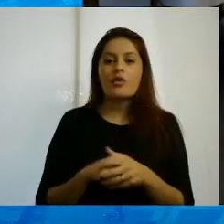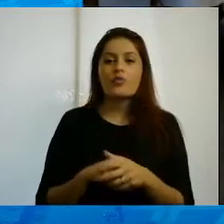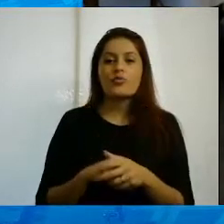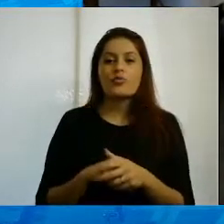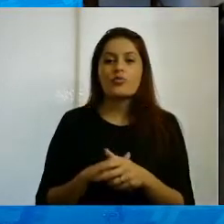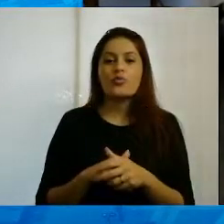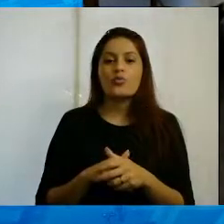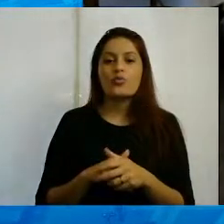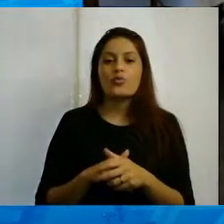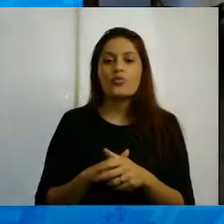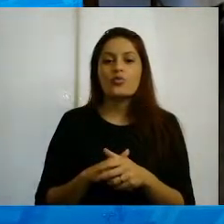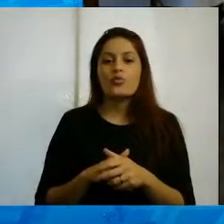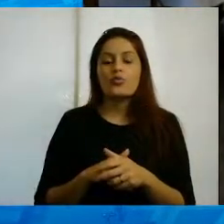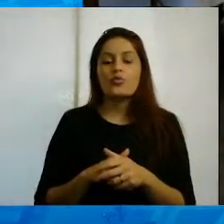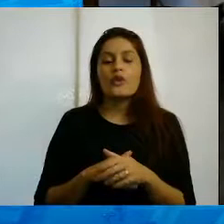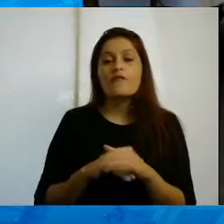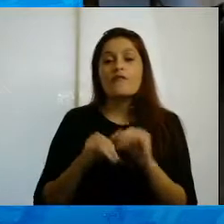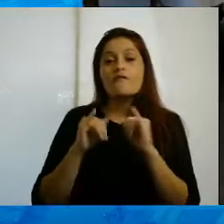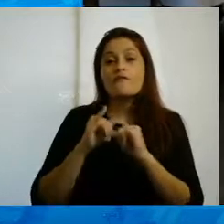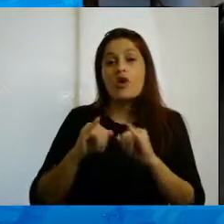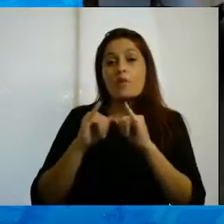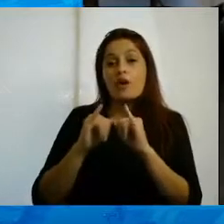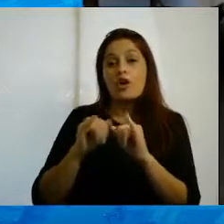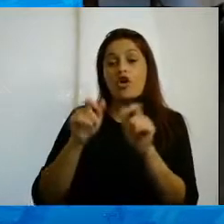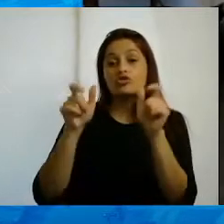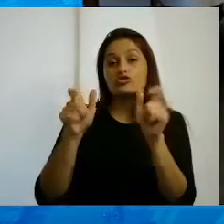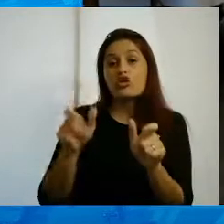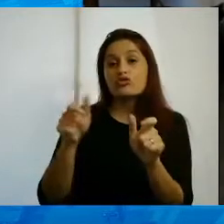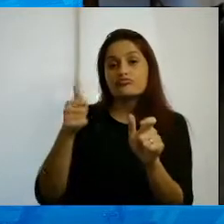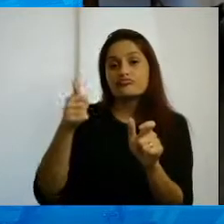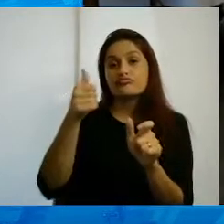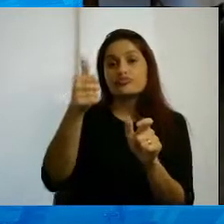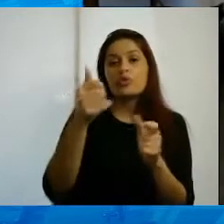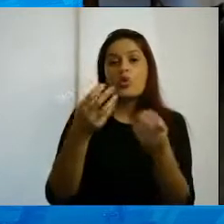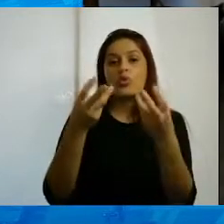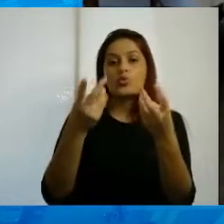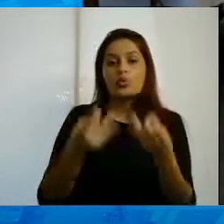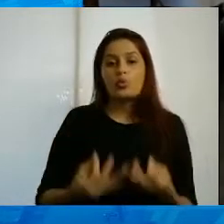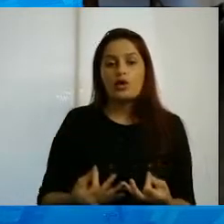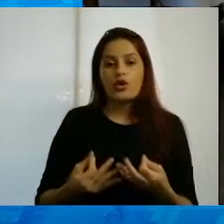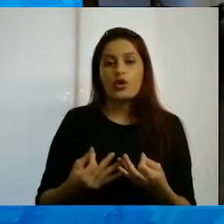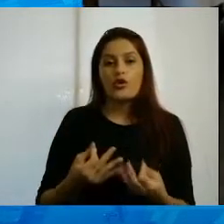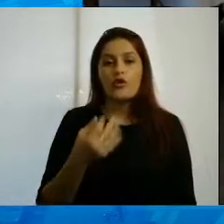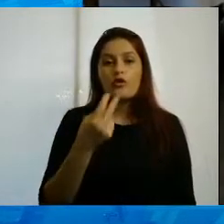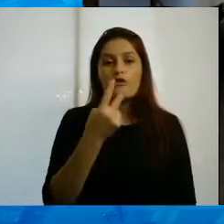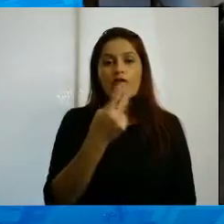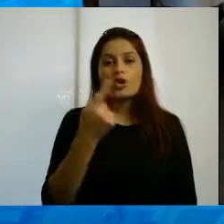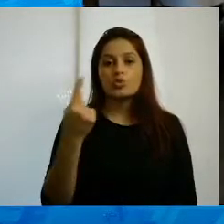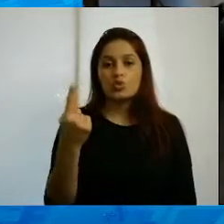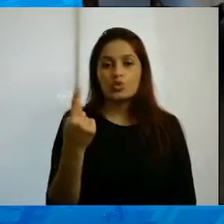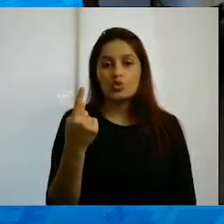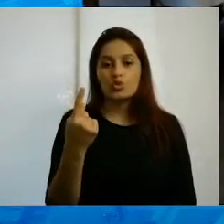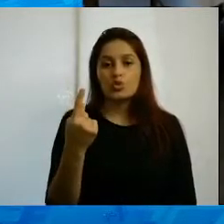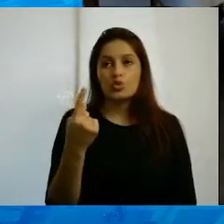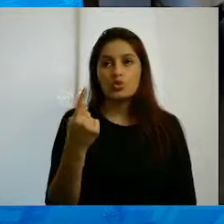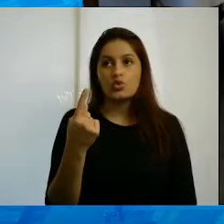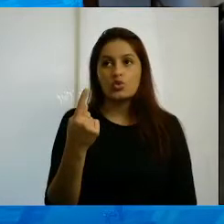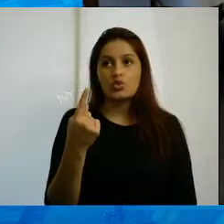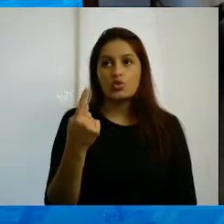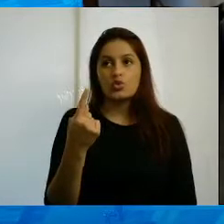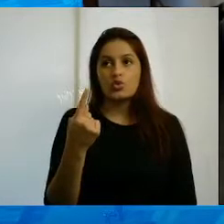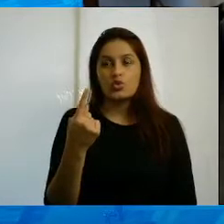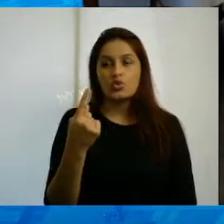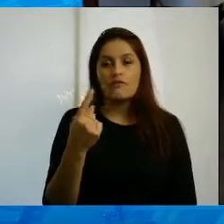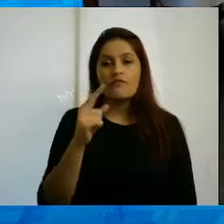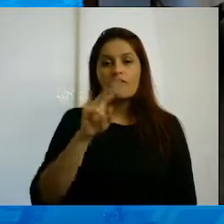al informe de la Dirección de Control, el número 21 del